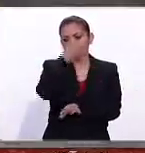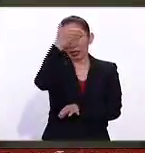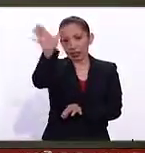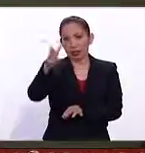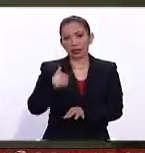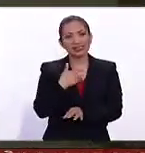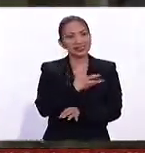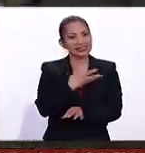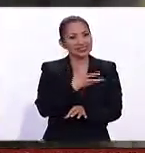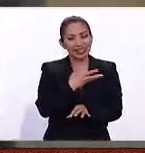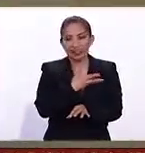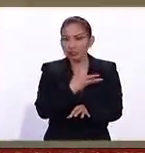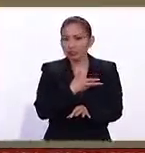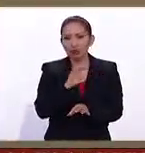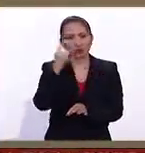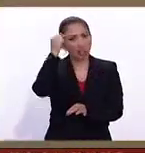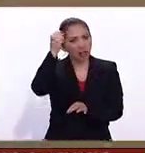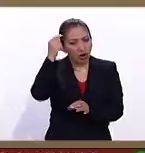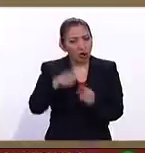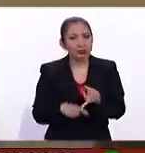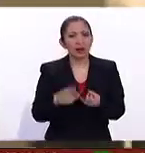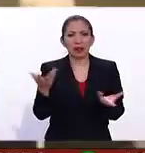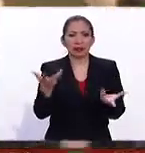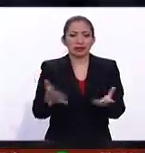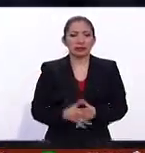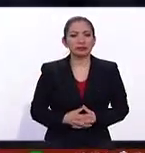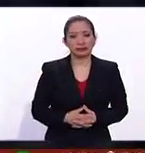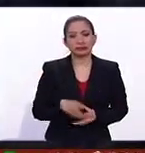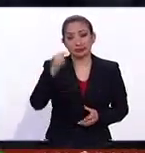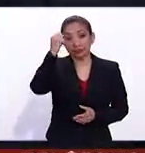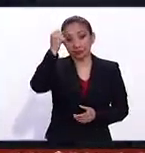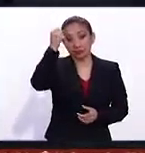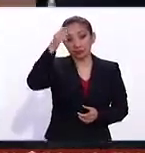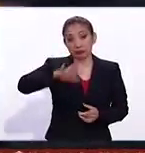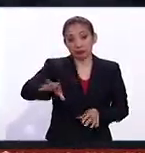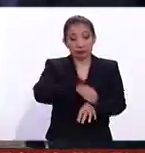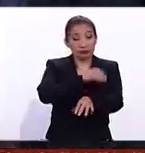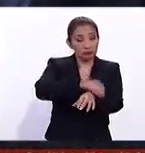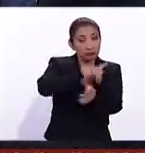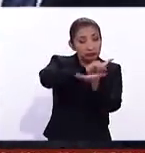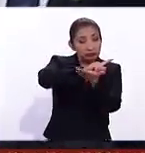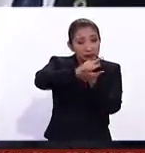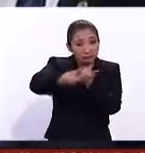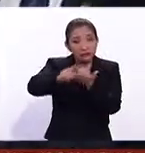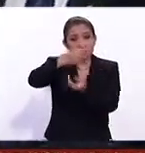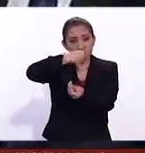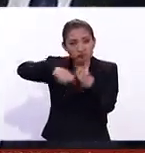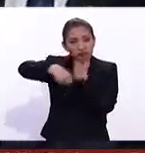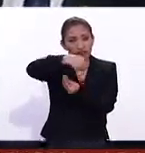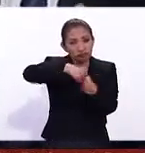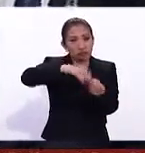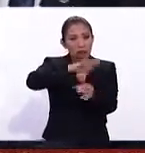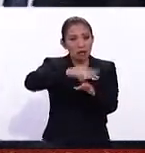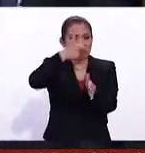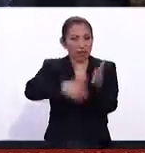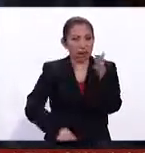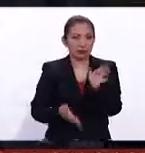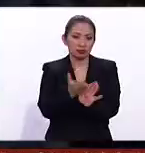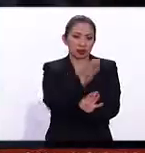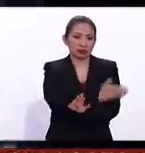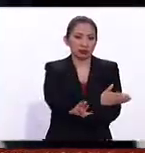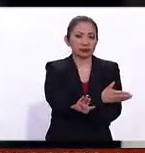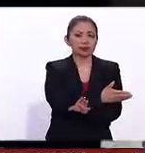climático. Disponemos de la tecnología para hacerlo. La tecnología de energías renovables también es mucho más barata que